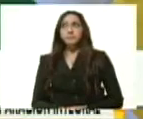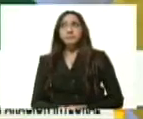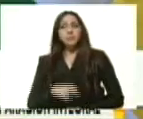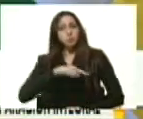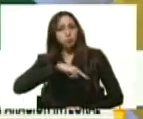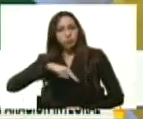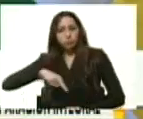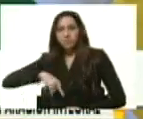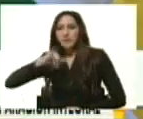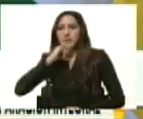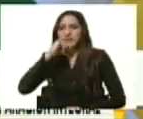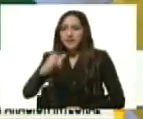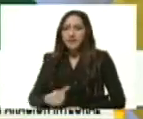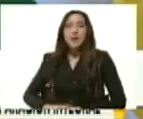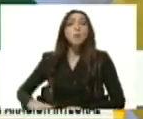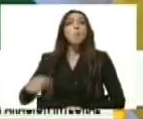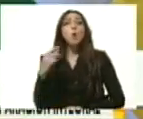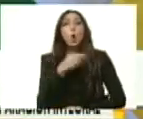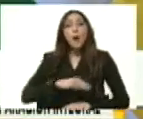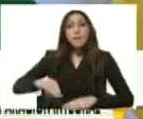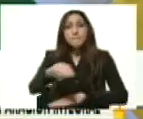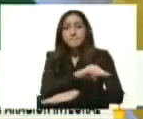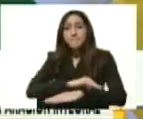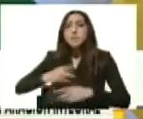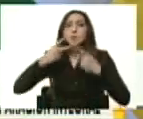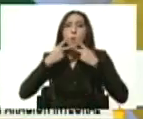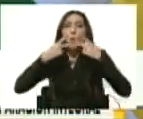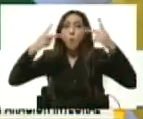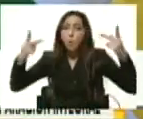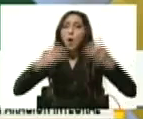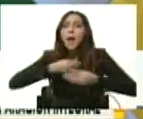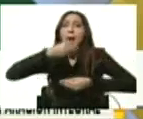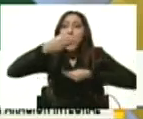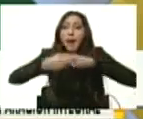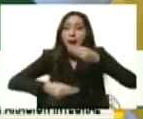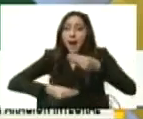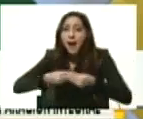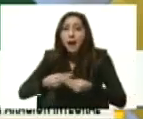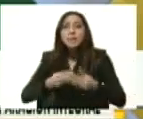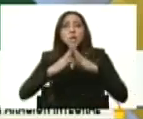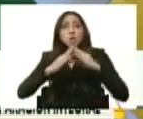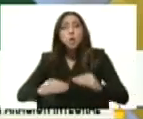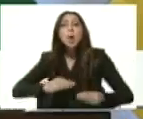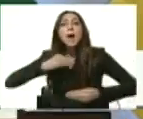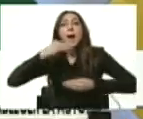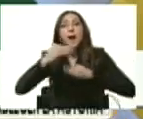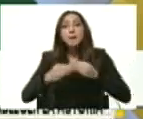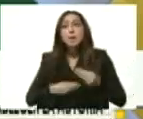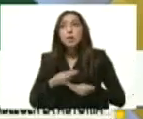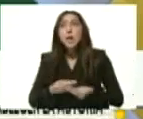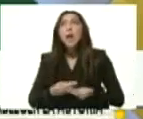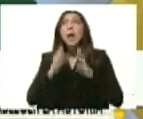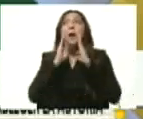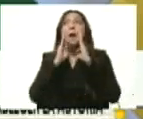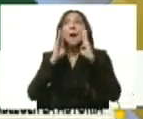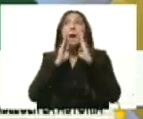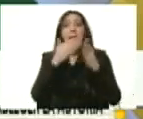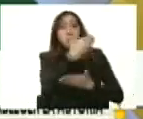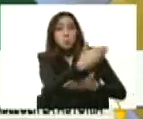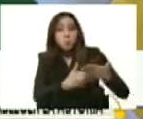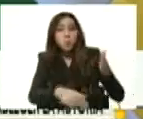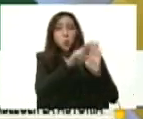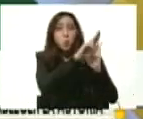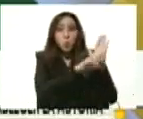Instamos al Ministerio Público a implementar las acciones que se recomiendan en el presente